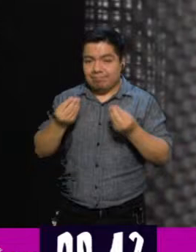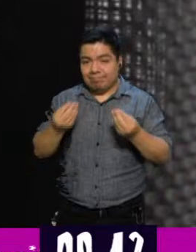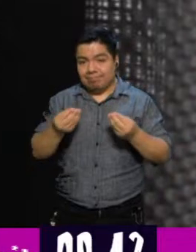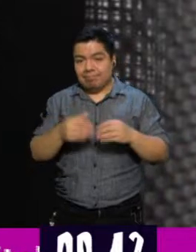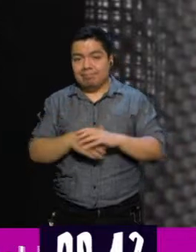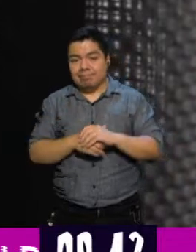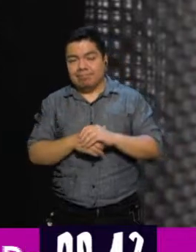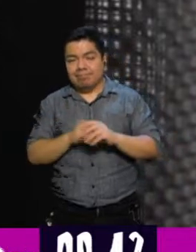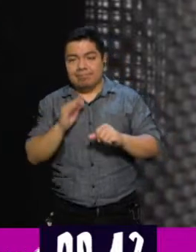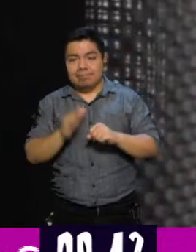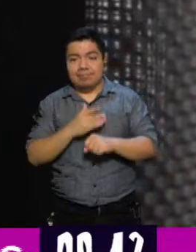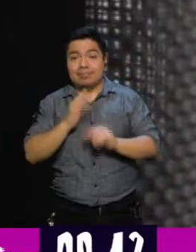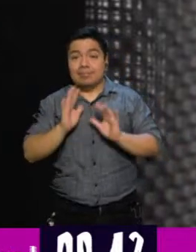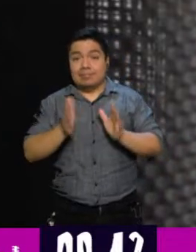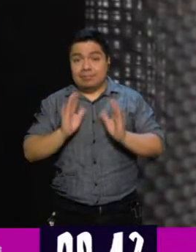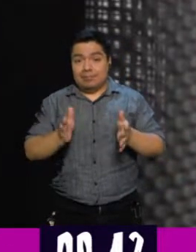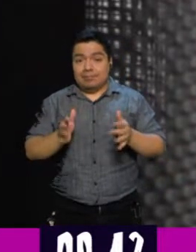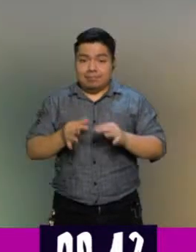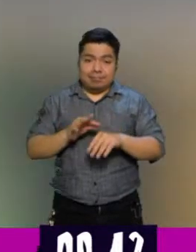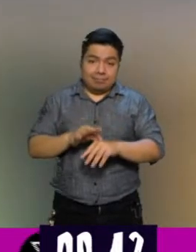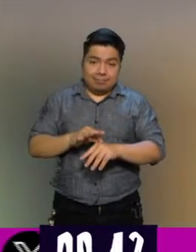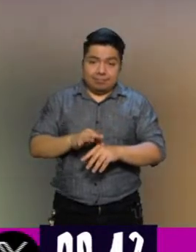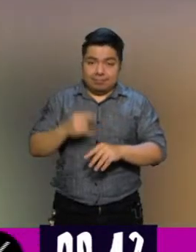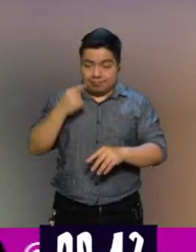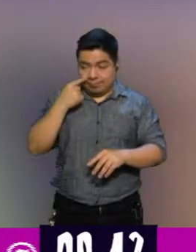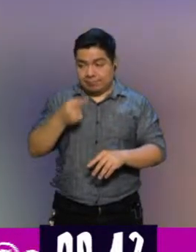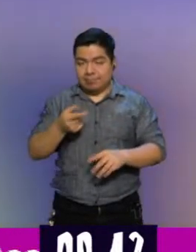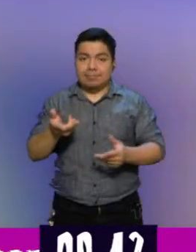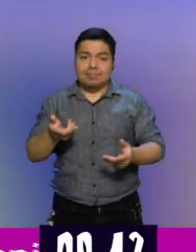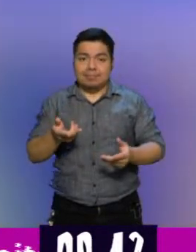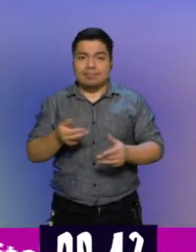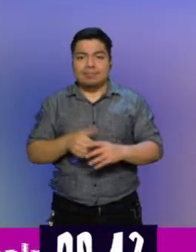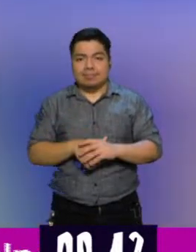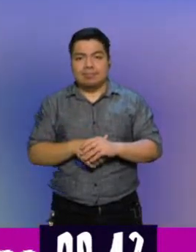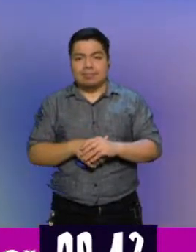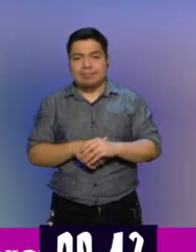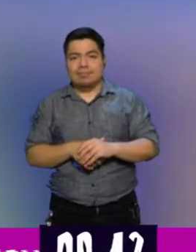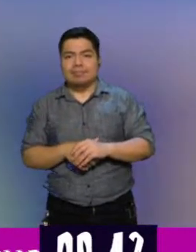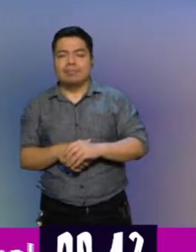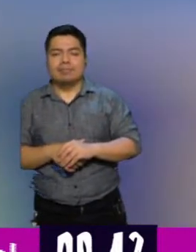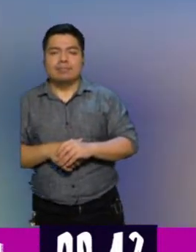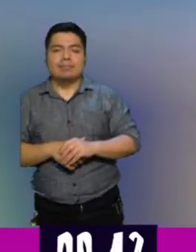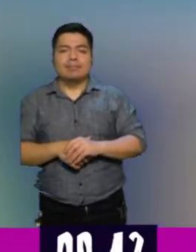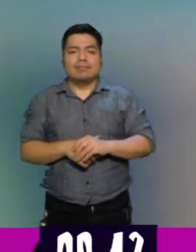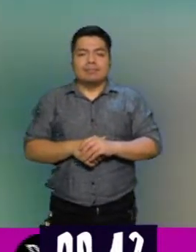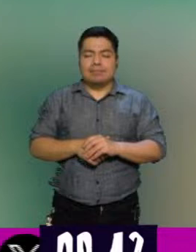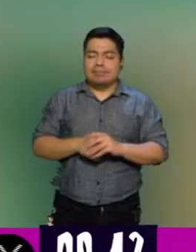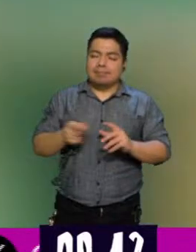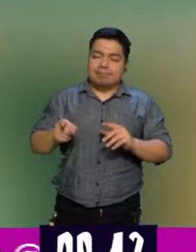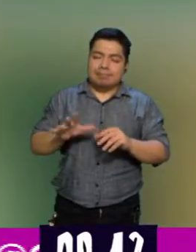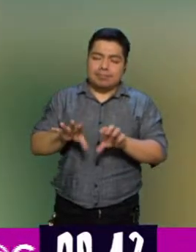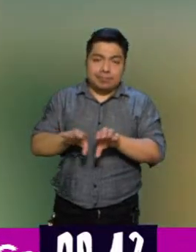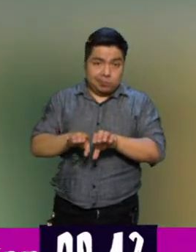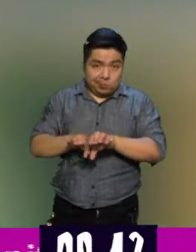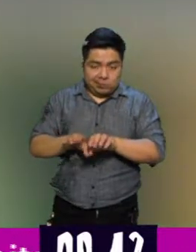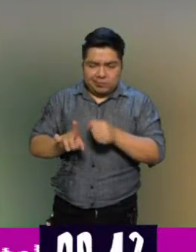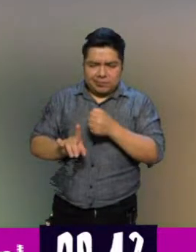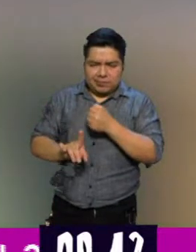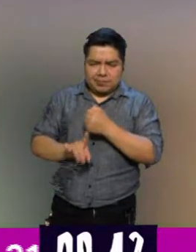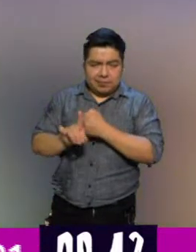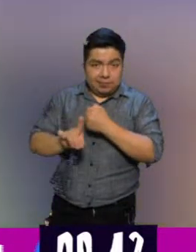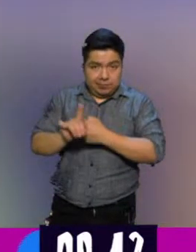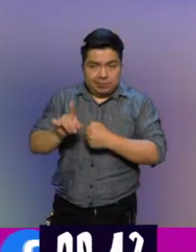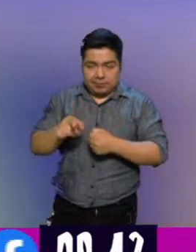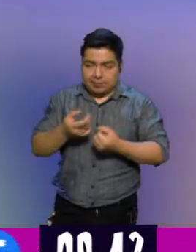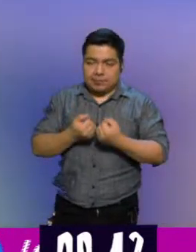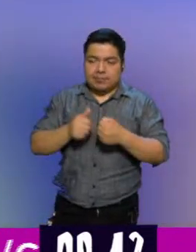ya está demostrado que la exposición prolongada al gis es una causa de